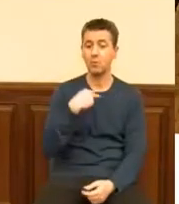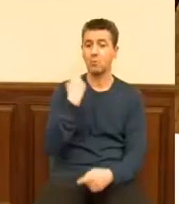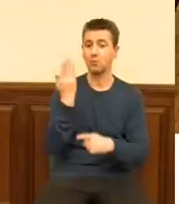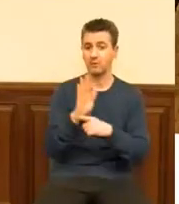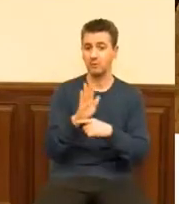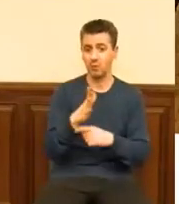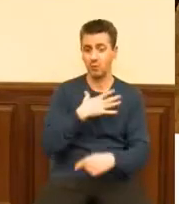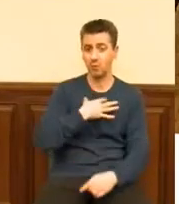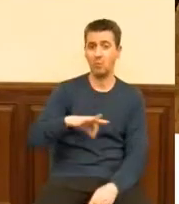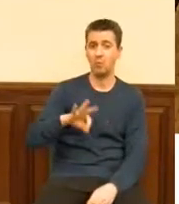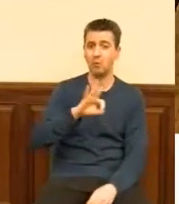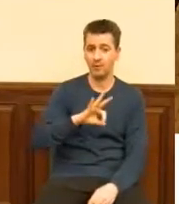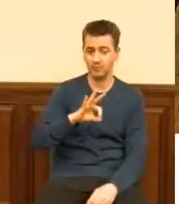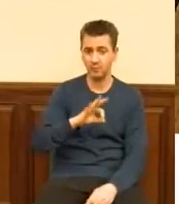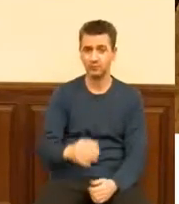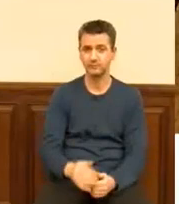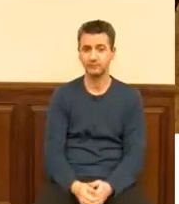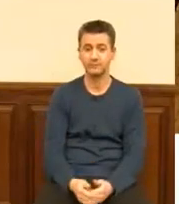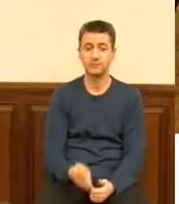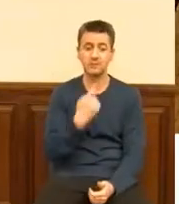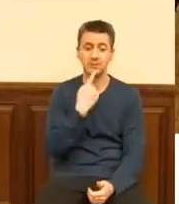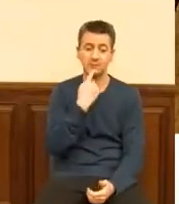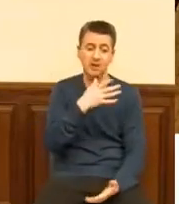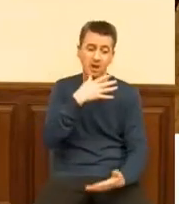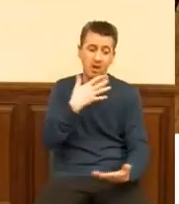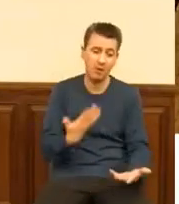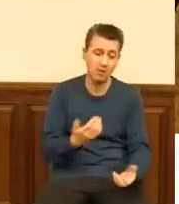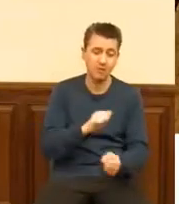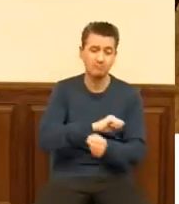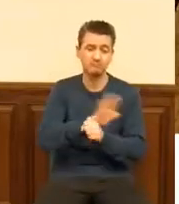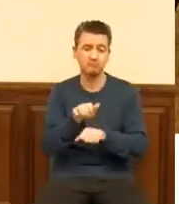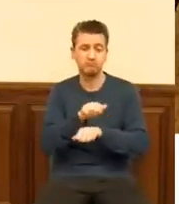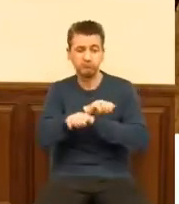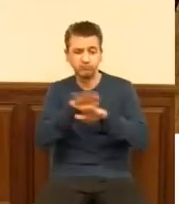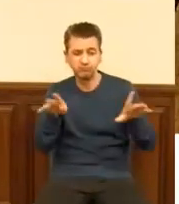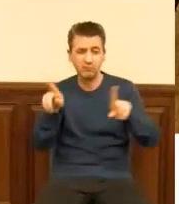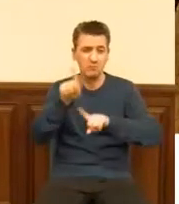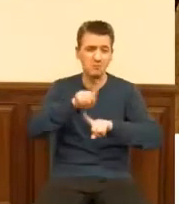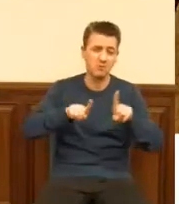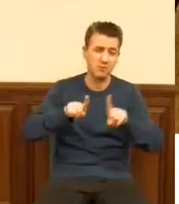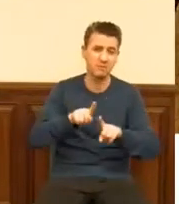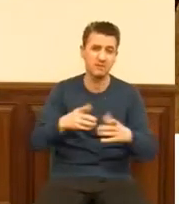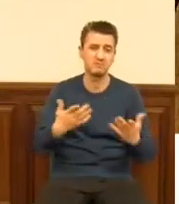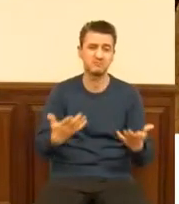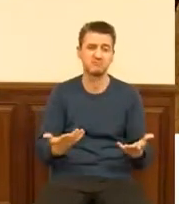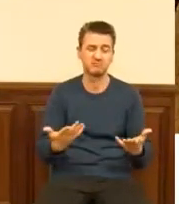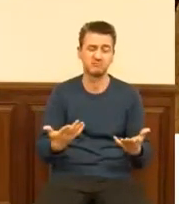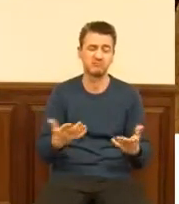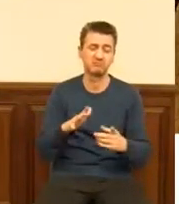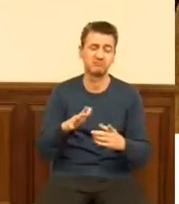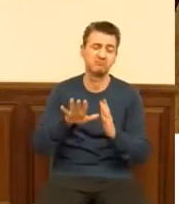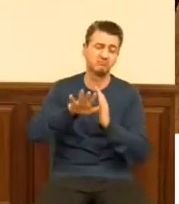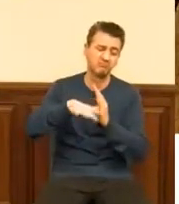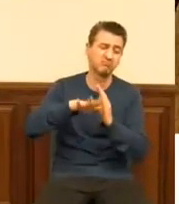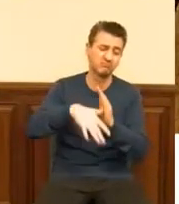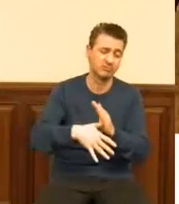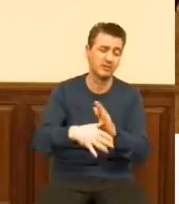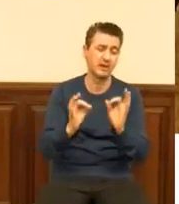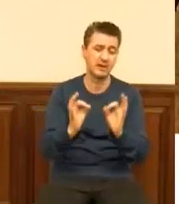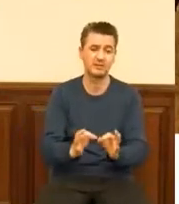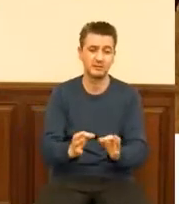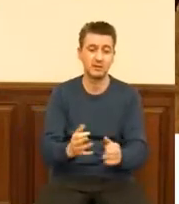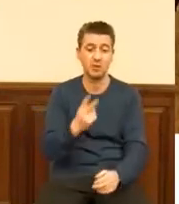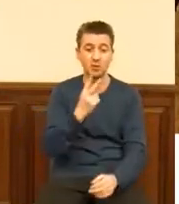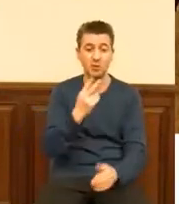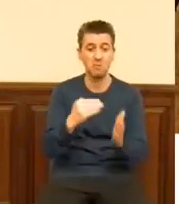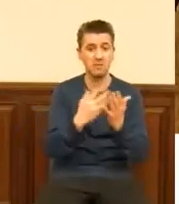que, hombre, que es que ahora, como estamos en plena pandemia, pues que a lo mejor las cosas se retrasan, pero es que en el 2018 no